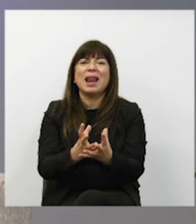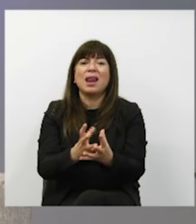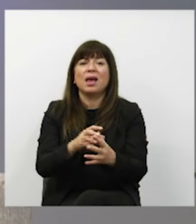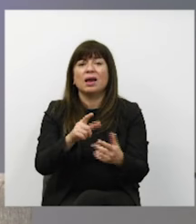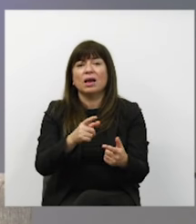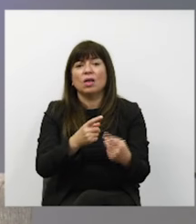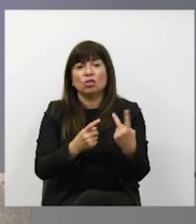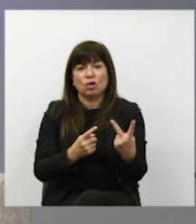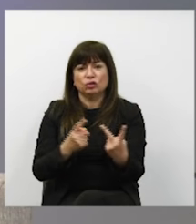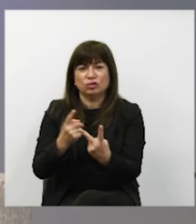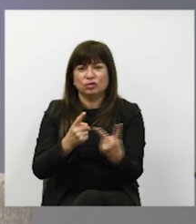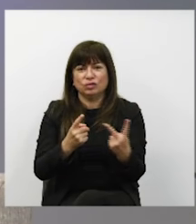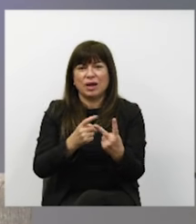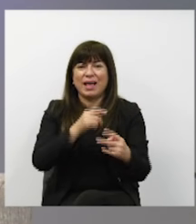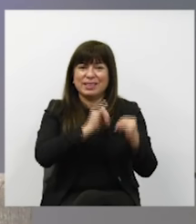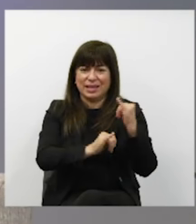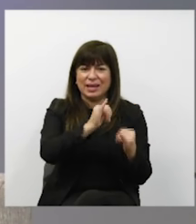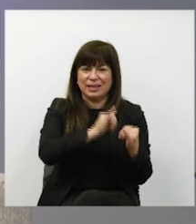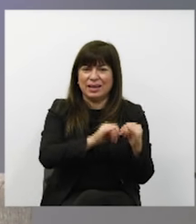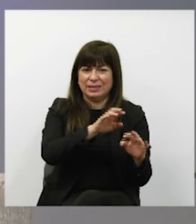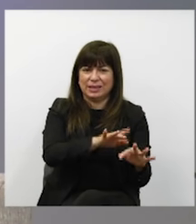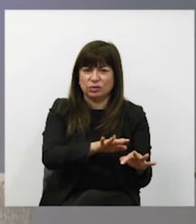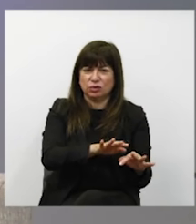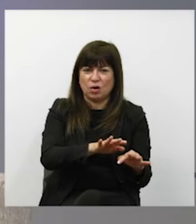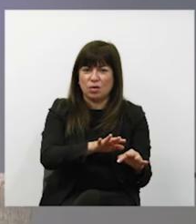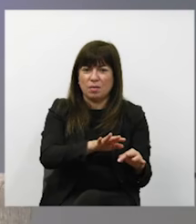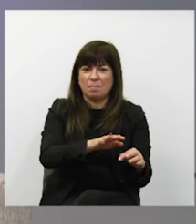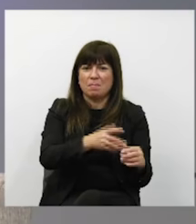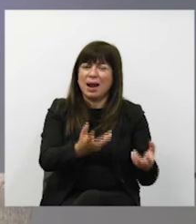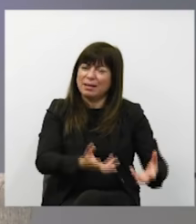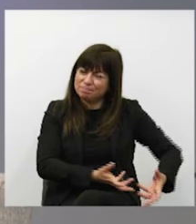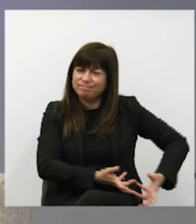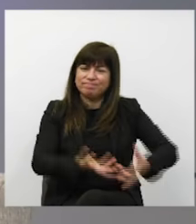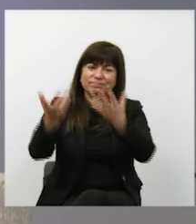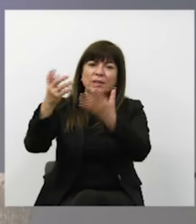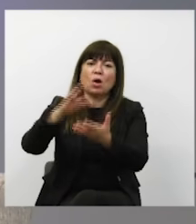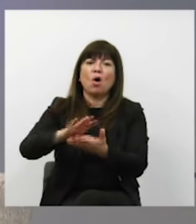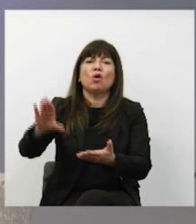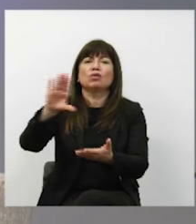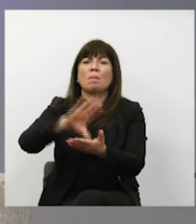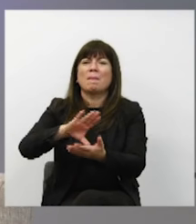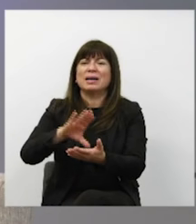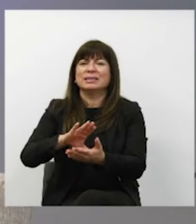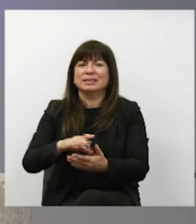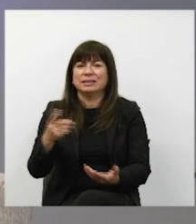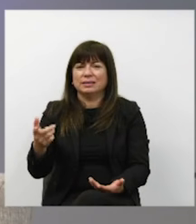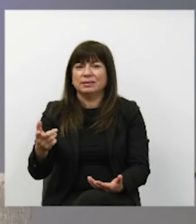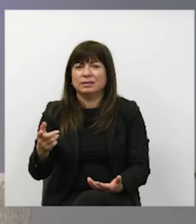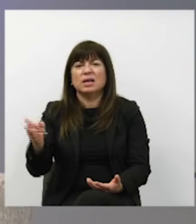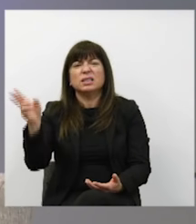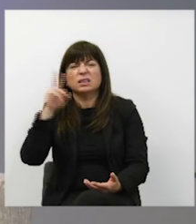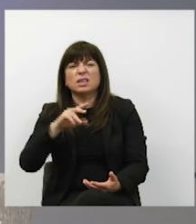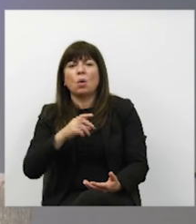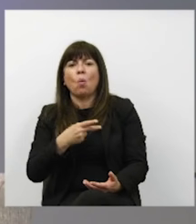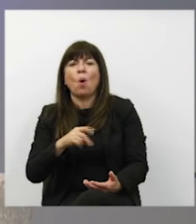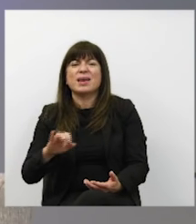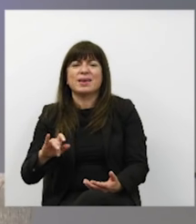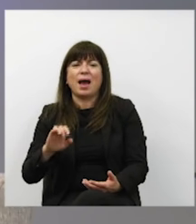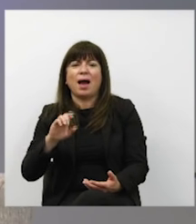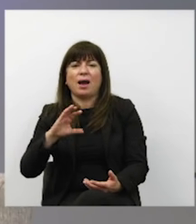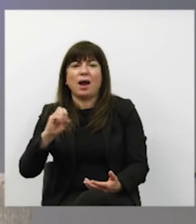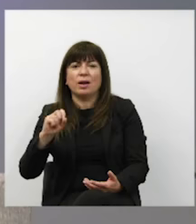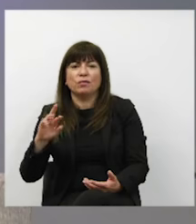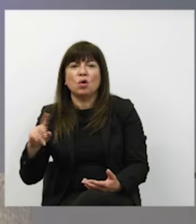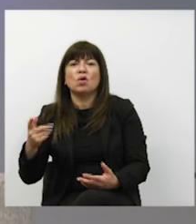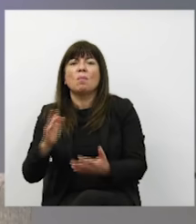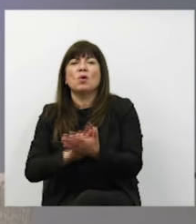tipo de digitalización para que realmente nuestras exportaciones sean trazables en cuanto a huella hídrica, huella de carbono, en fin, en cuanto incluso a trazabilidad social,